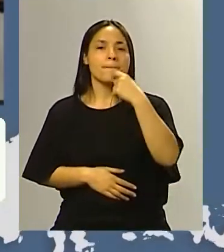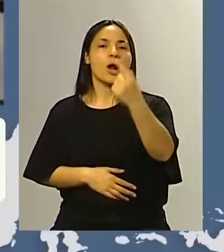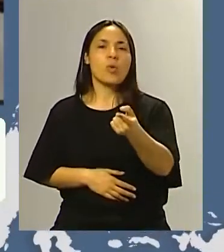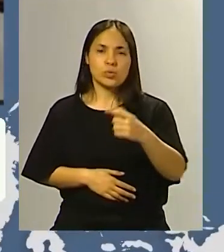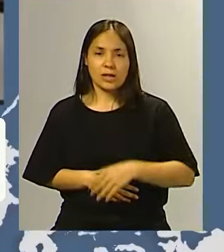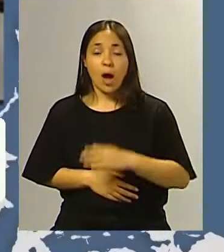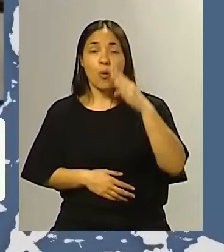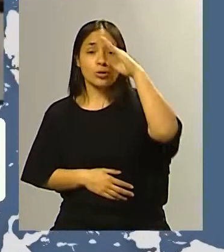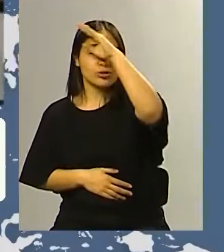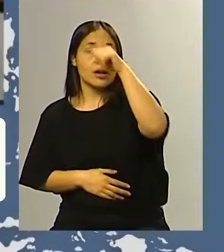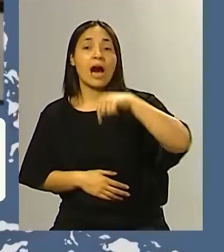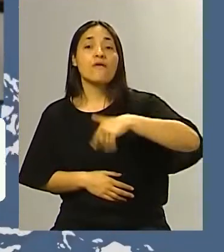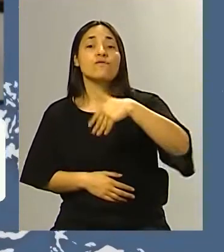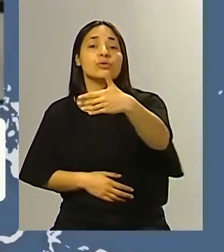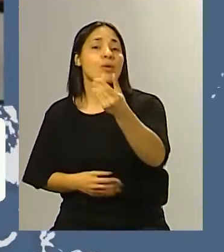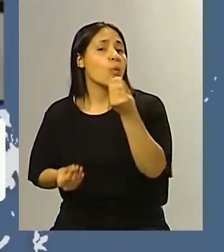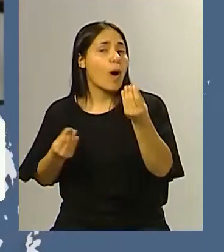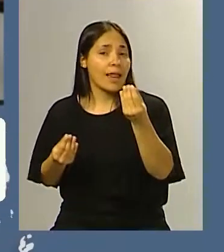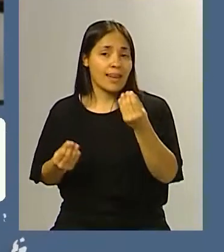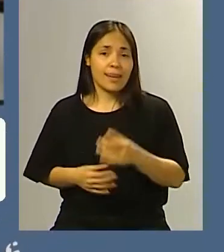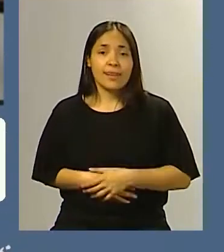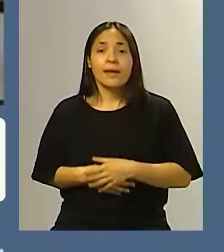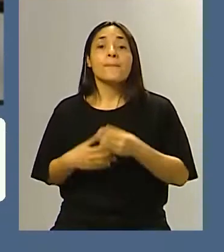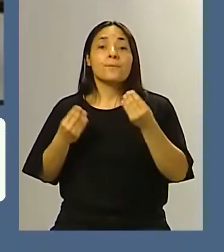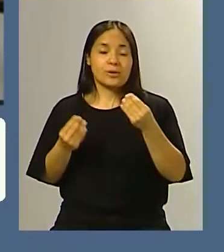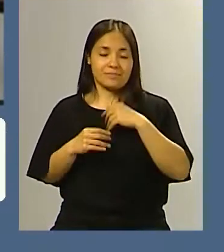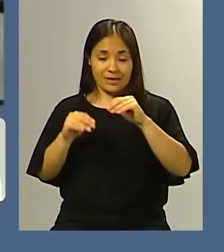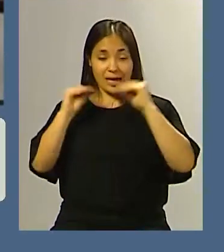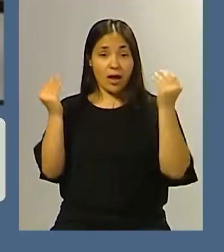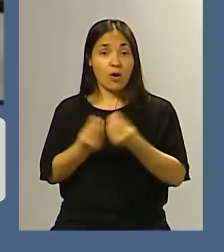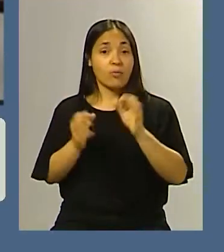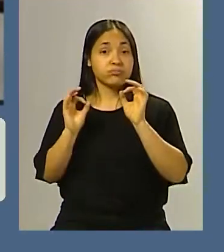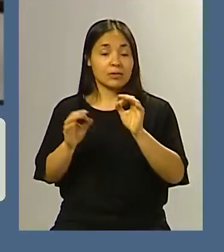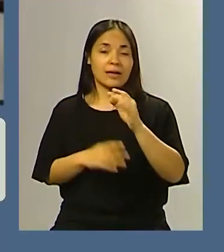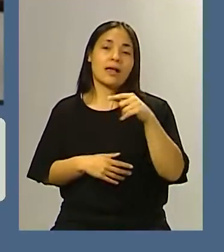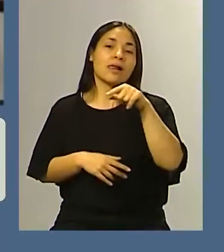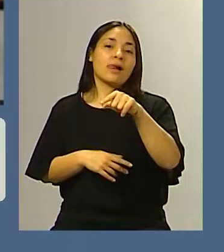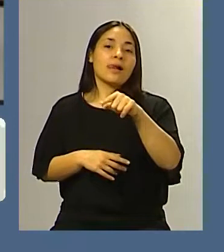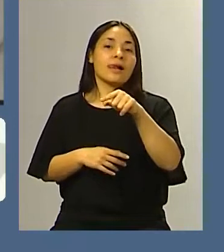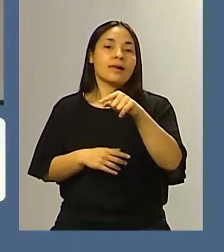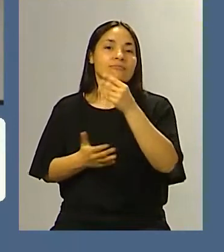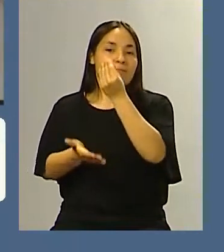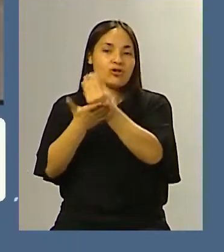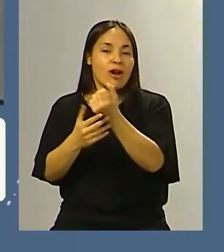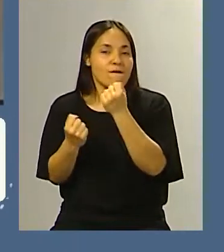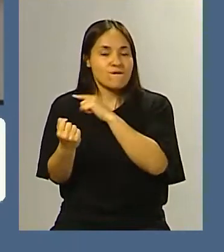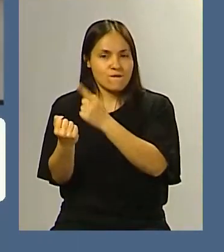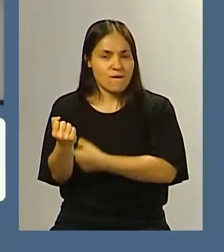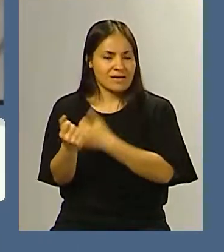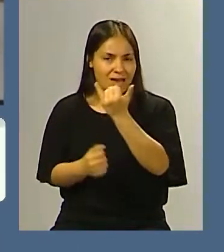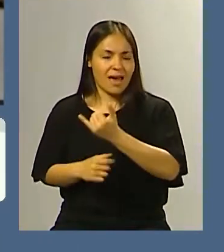de Bolsonaro, porque uno entiende que con el resultado es una figura fuerte. Pensaba un poco en el título